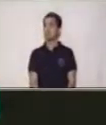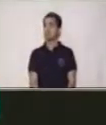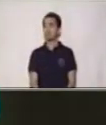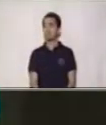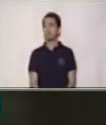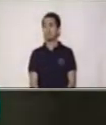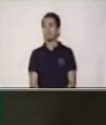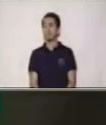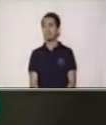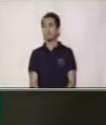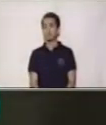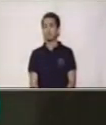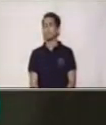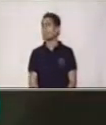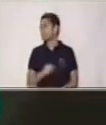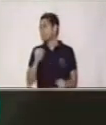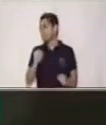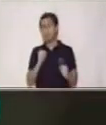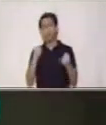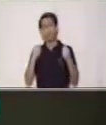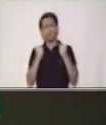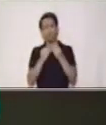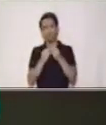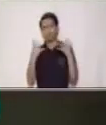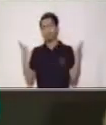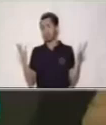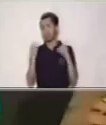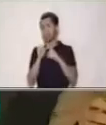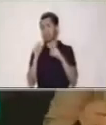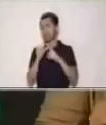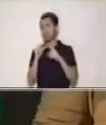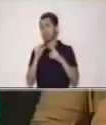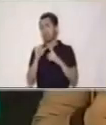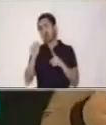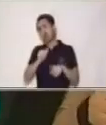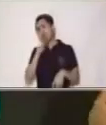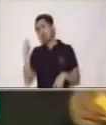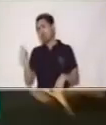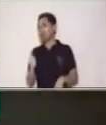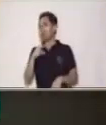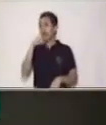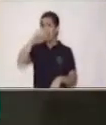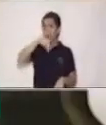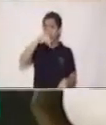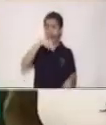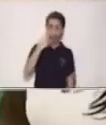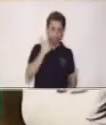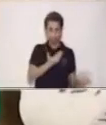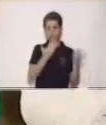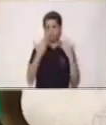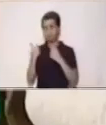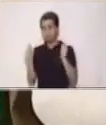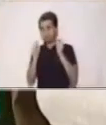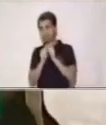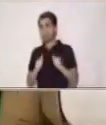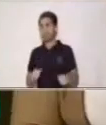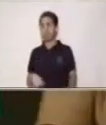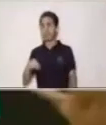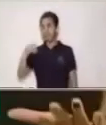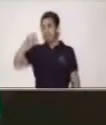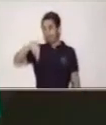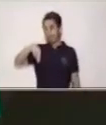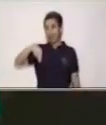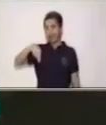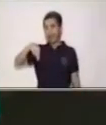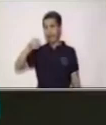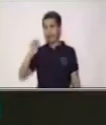formar muchas palabras. Si utilizamos la familia silábica de la N, también podemos formar la palabra